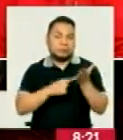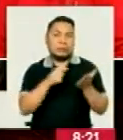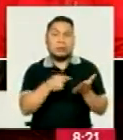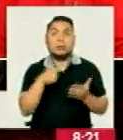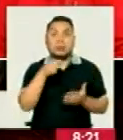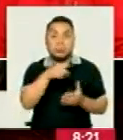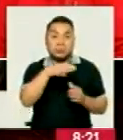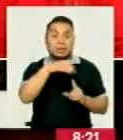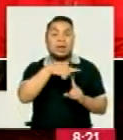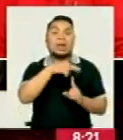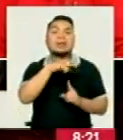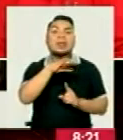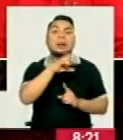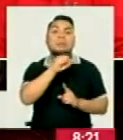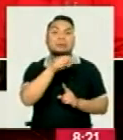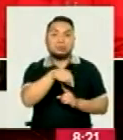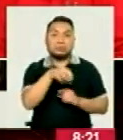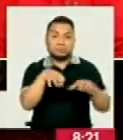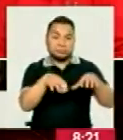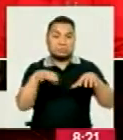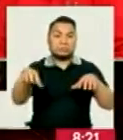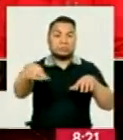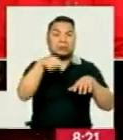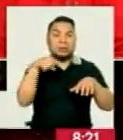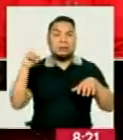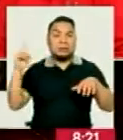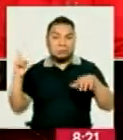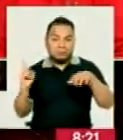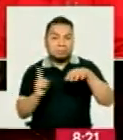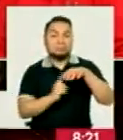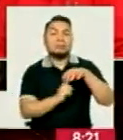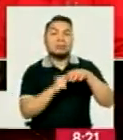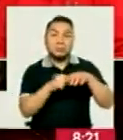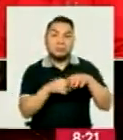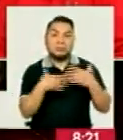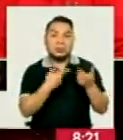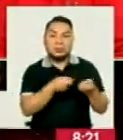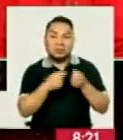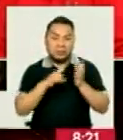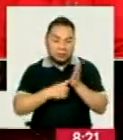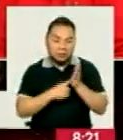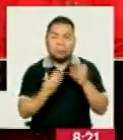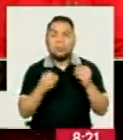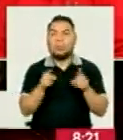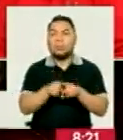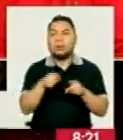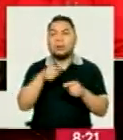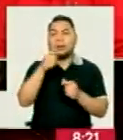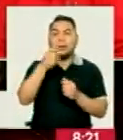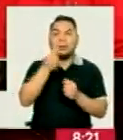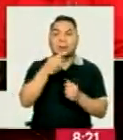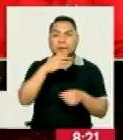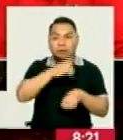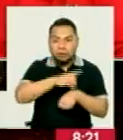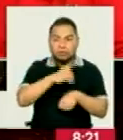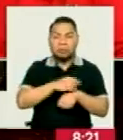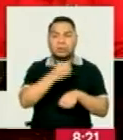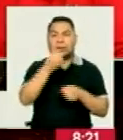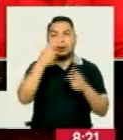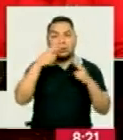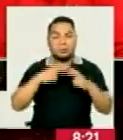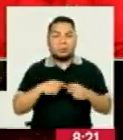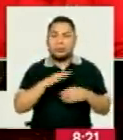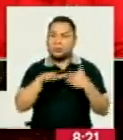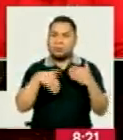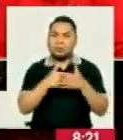mejor si son los DNI electrónicos todavía, o acudir a un centro de atención médica. ¿Todo eso encontramos